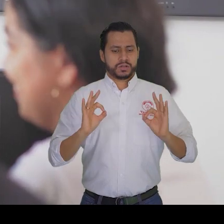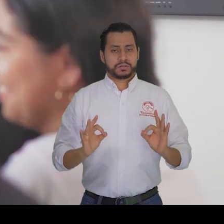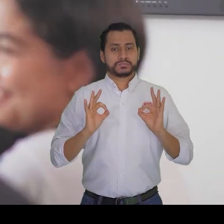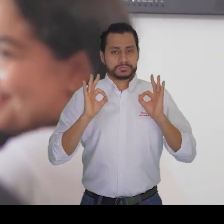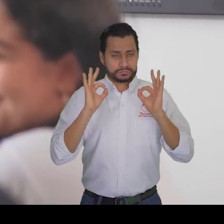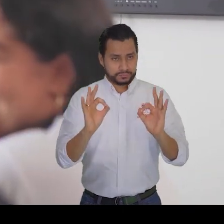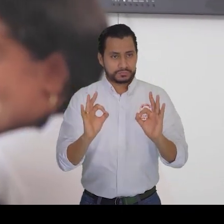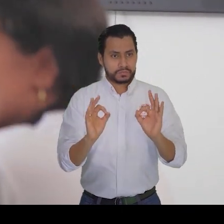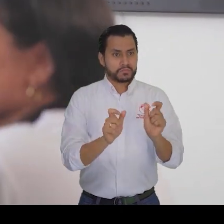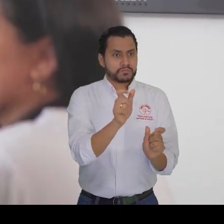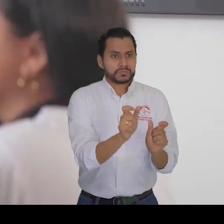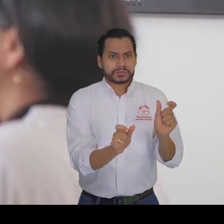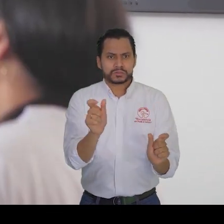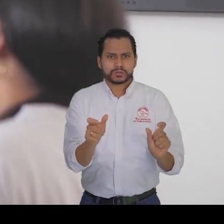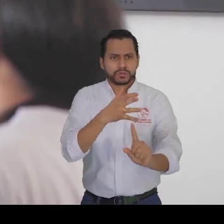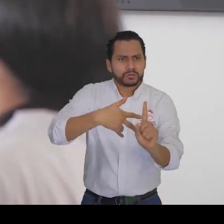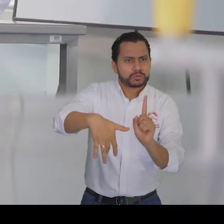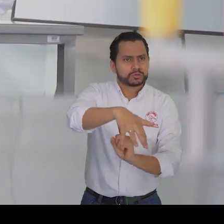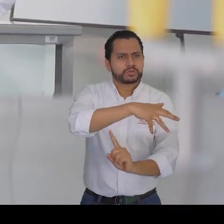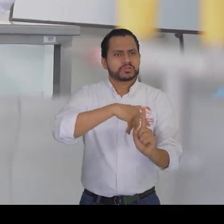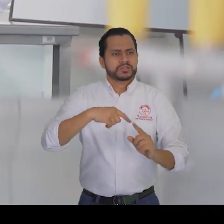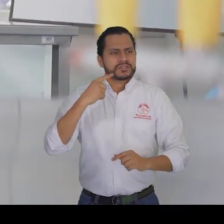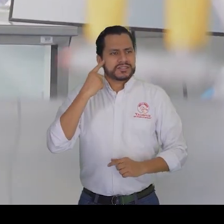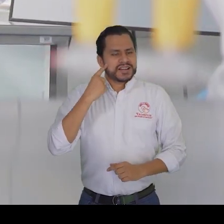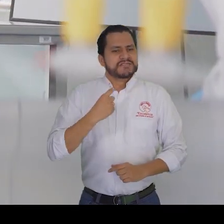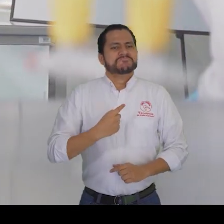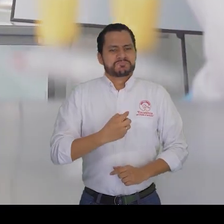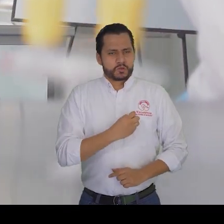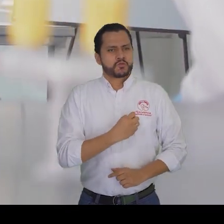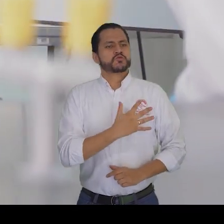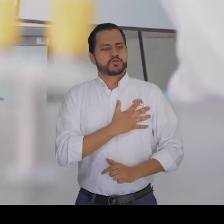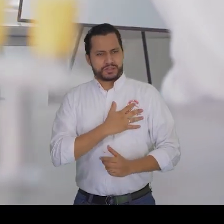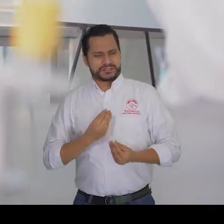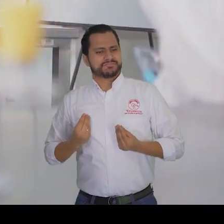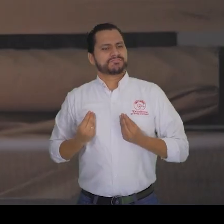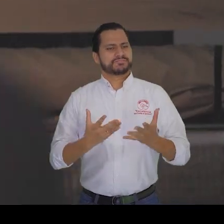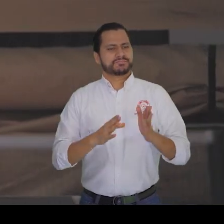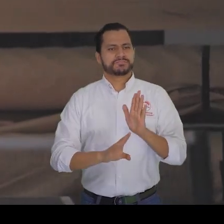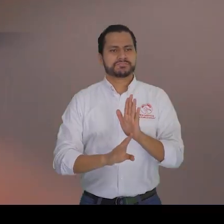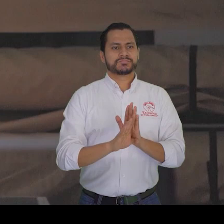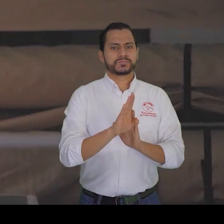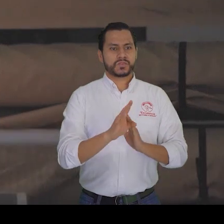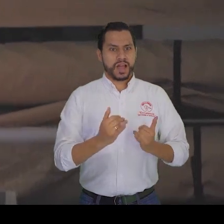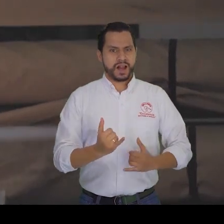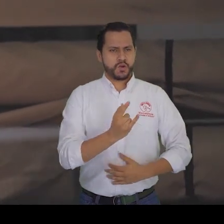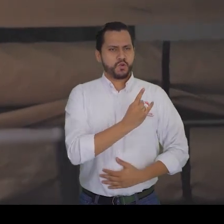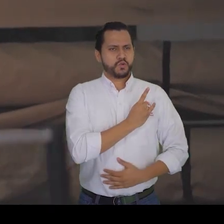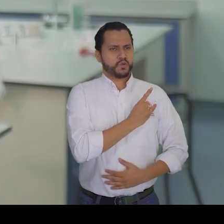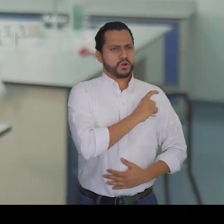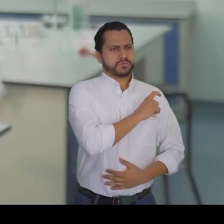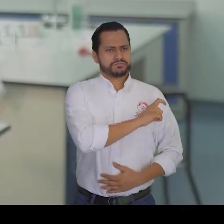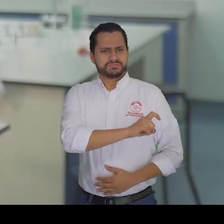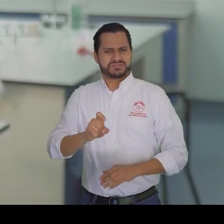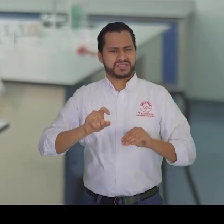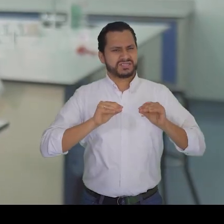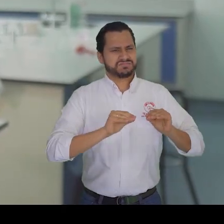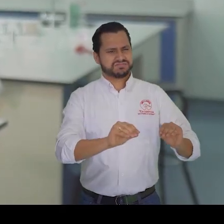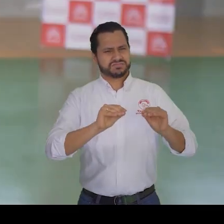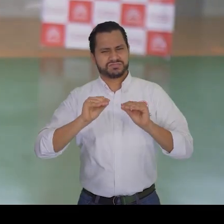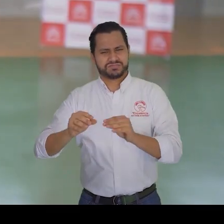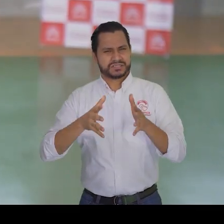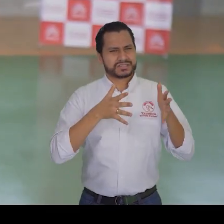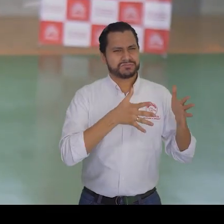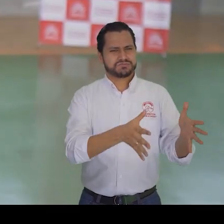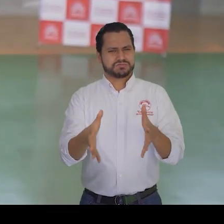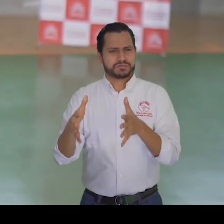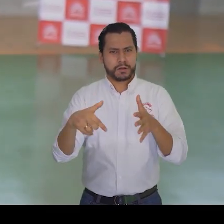las necesidades y potencialidades del contexto, lo que le ha permitido a lo largo de su vida institucional brindar